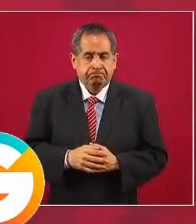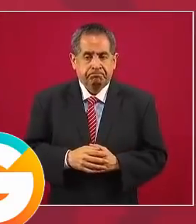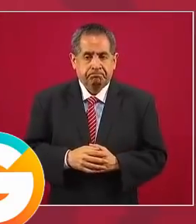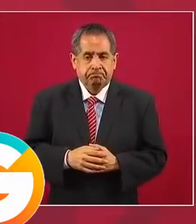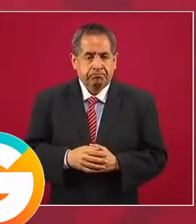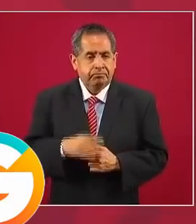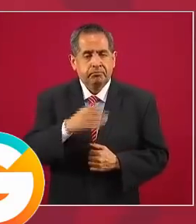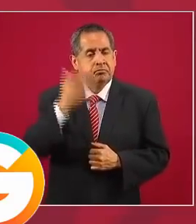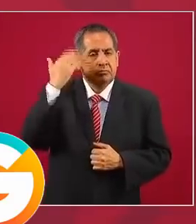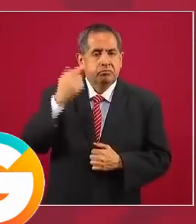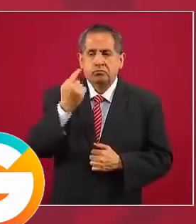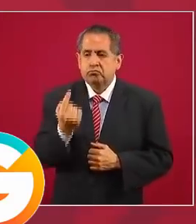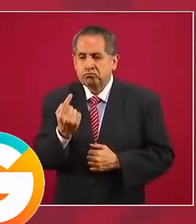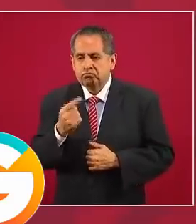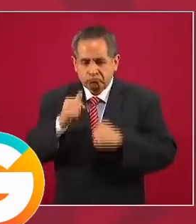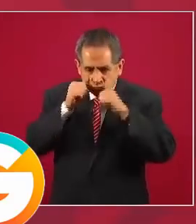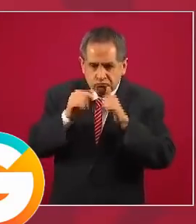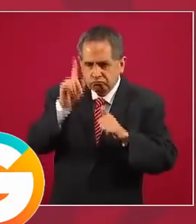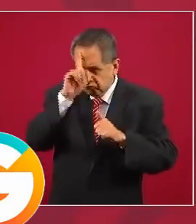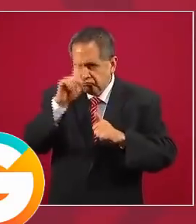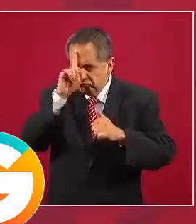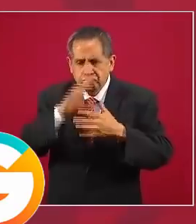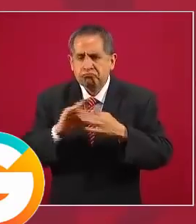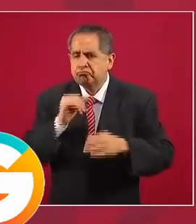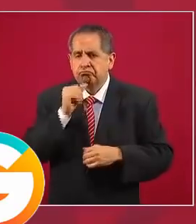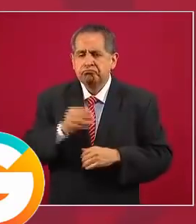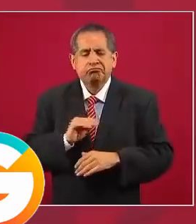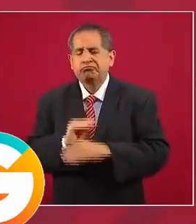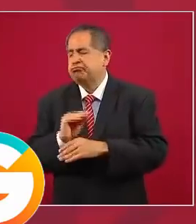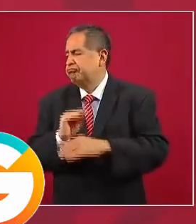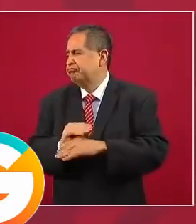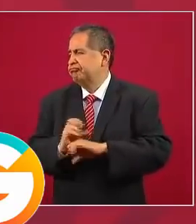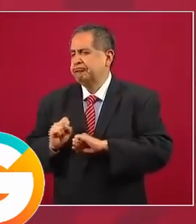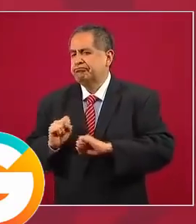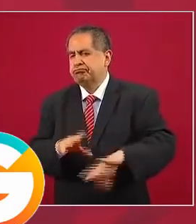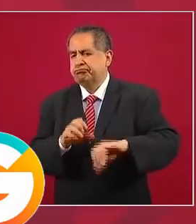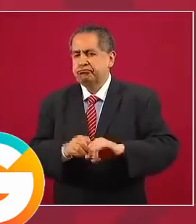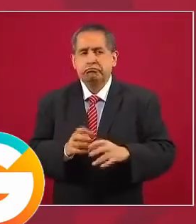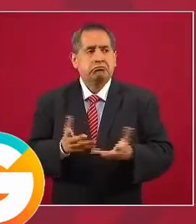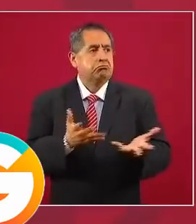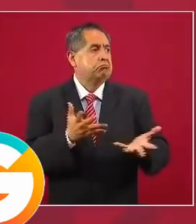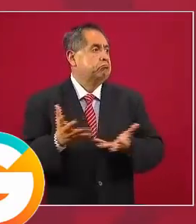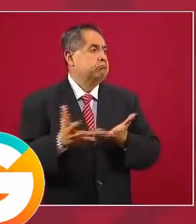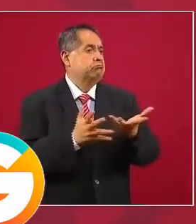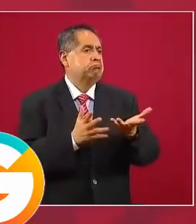no fueron atendidos, que se les dio la espalda.